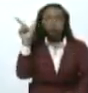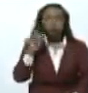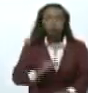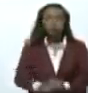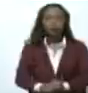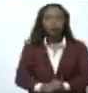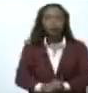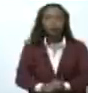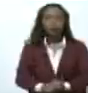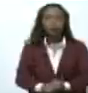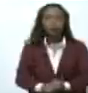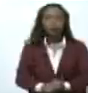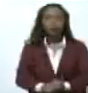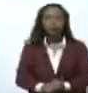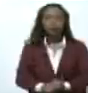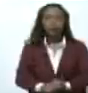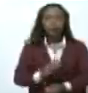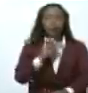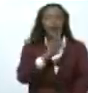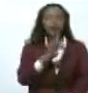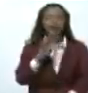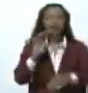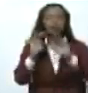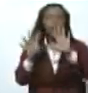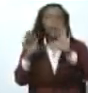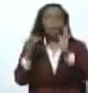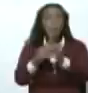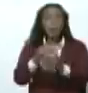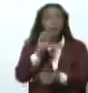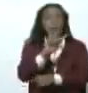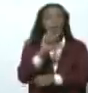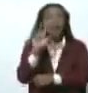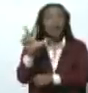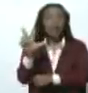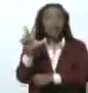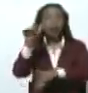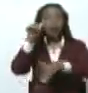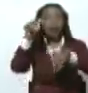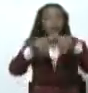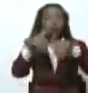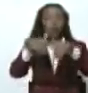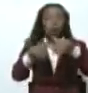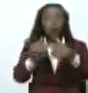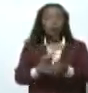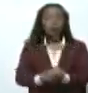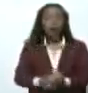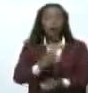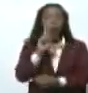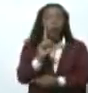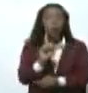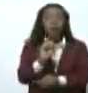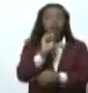Venezuela, con 49.023 votos, para un